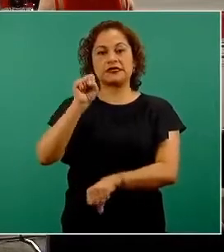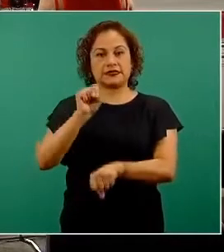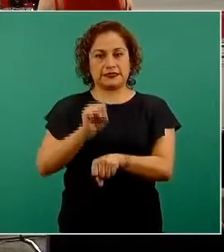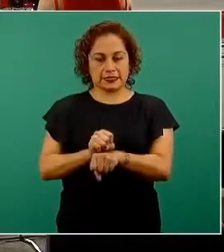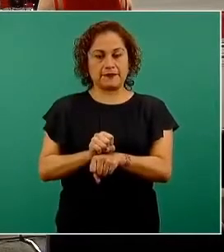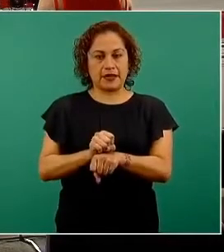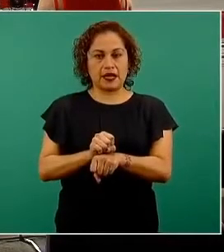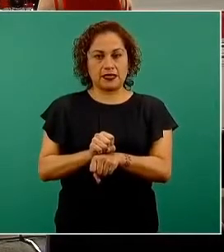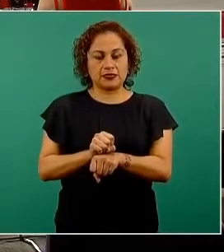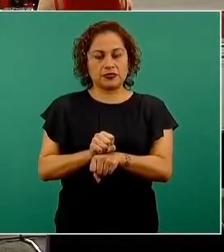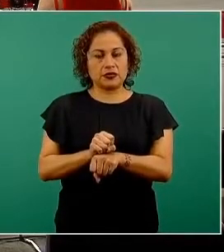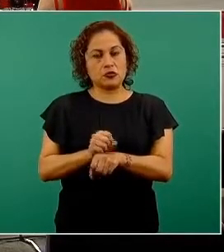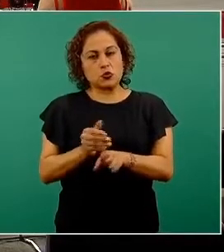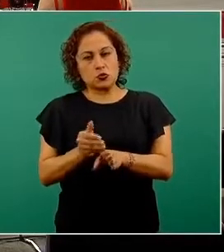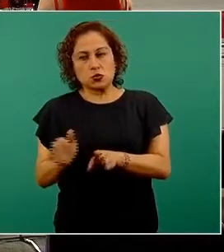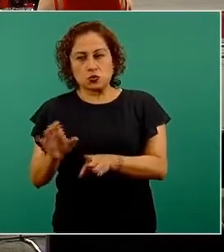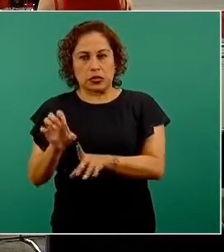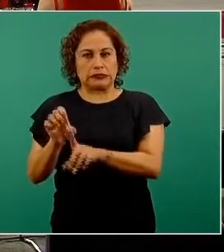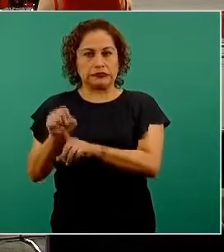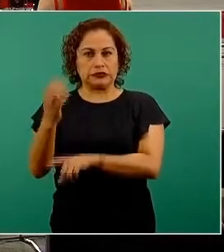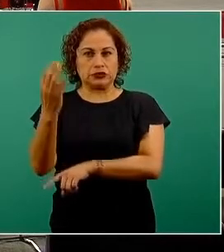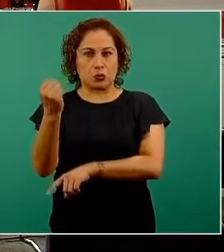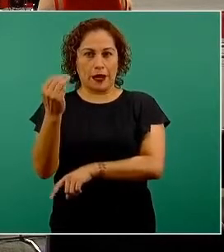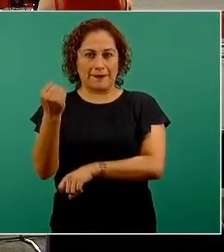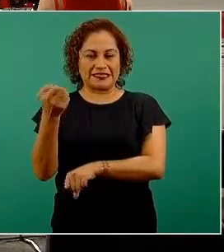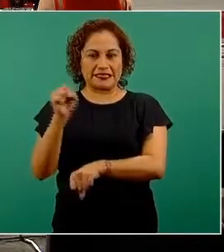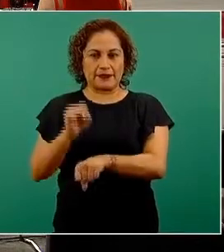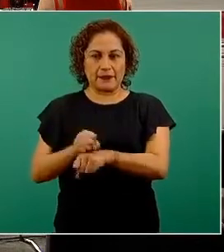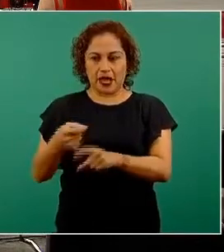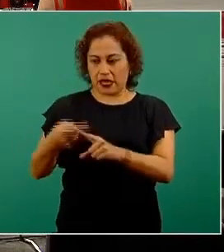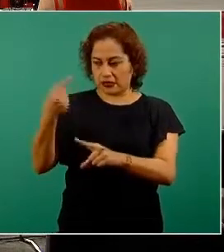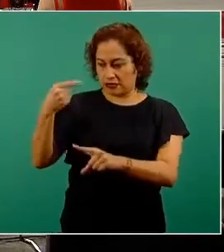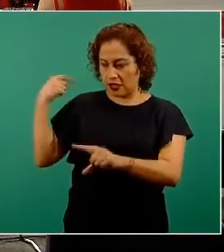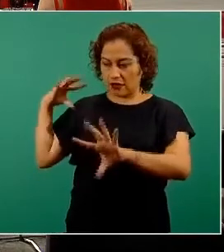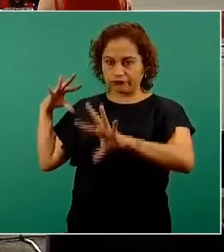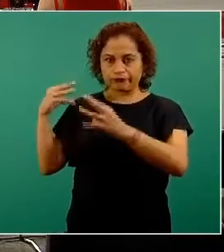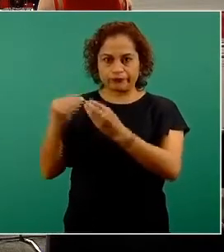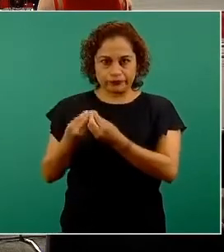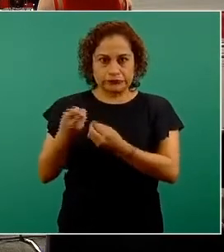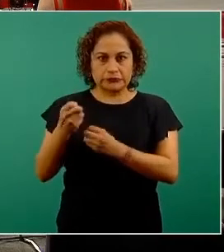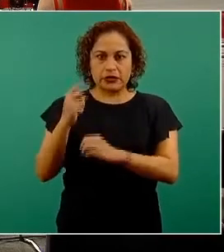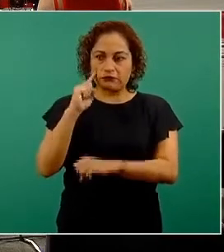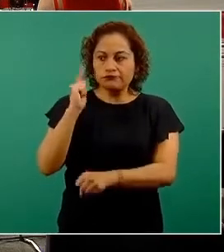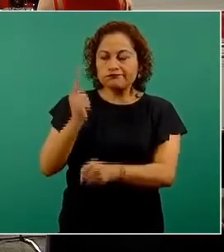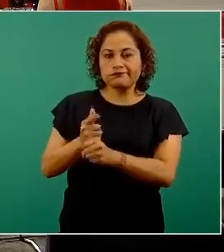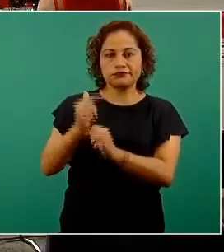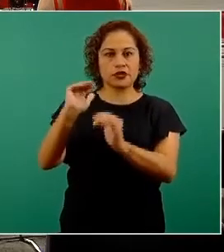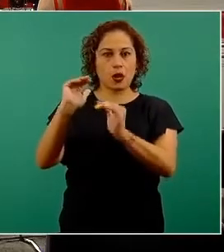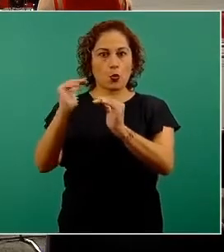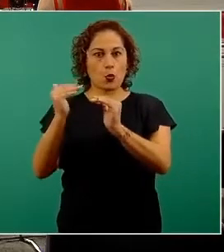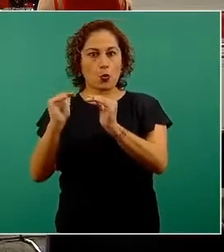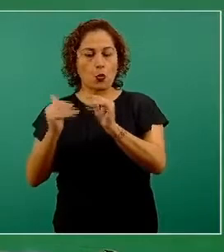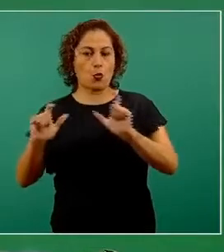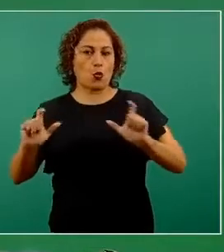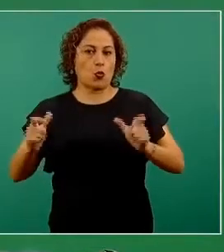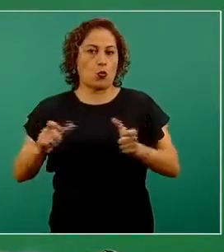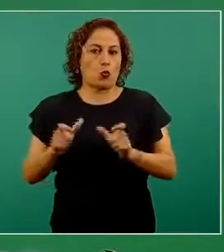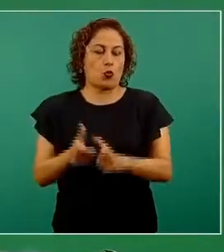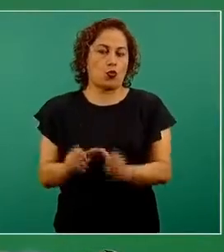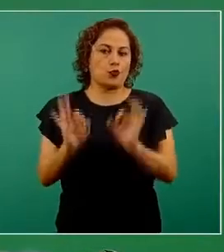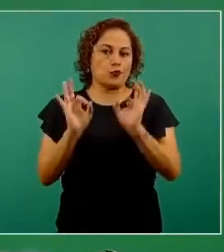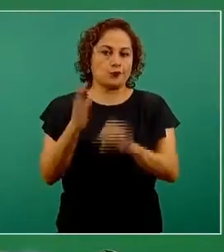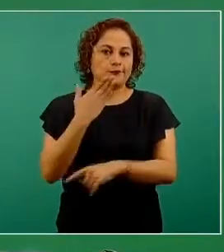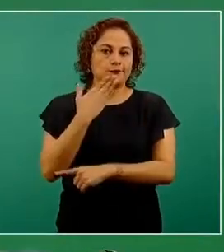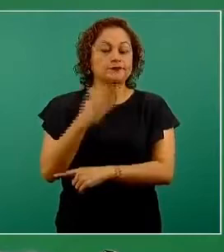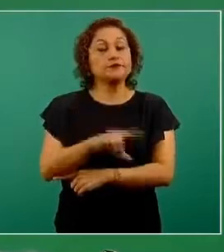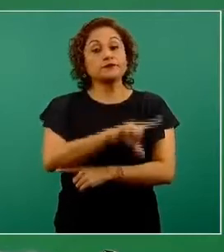más general son casi 9 semanas de reducción continua de la epidemia. Y después hablaremos de la vacunación,